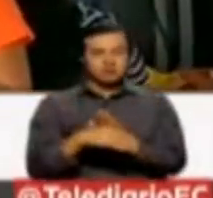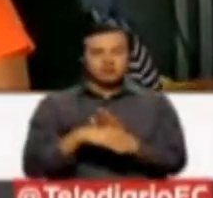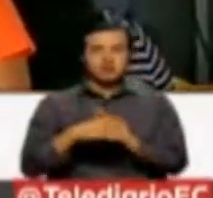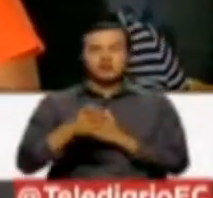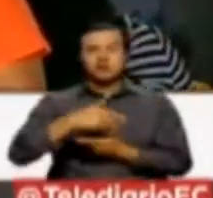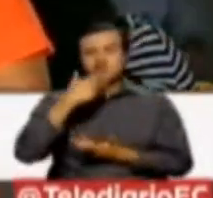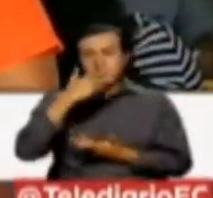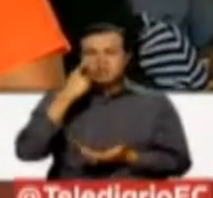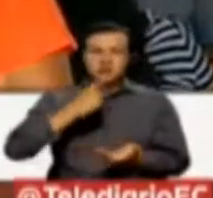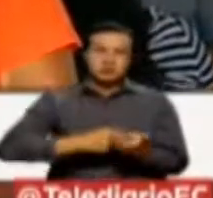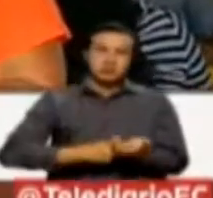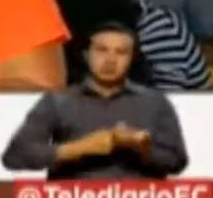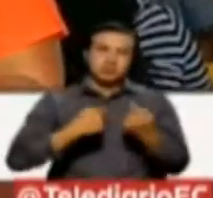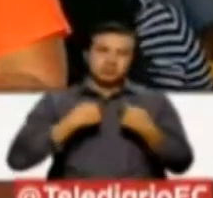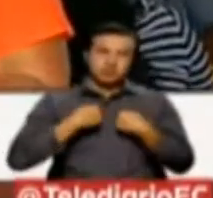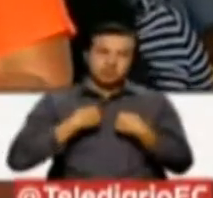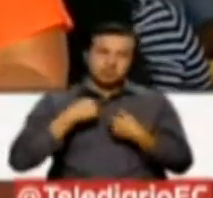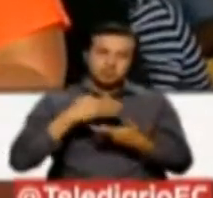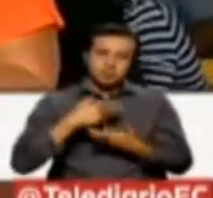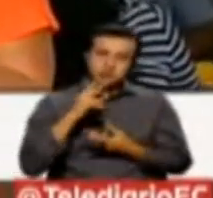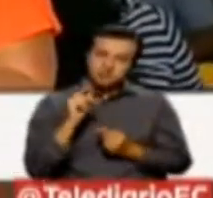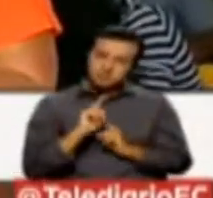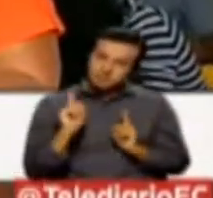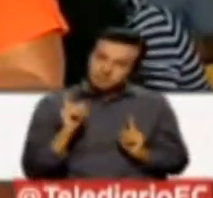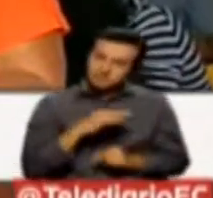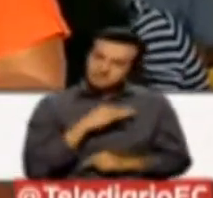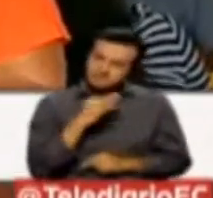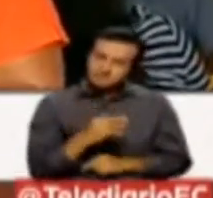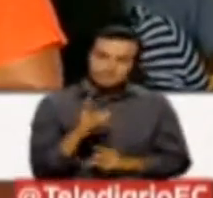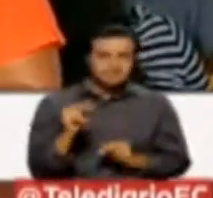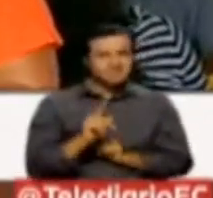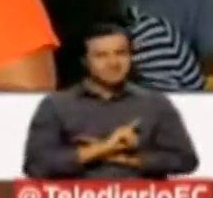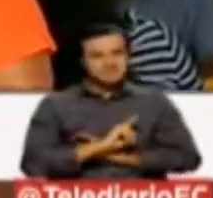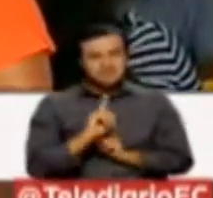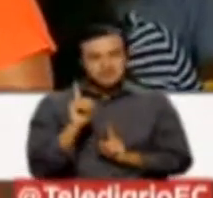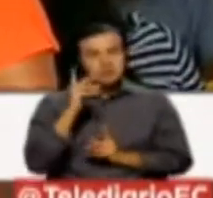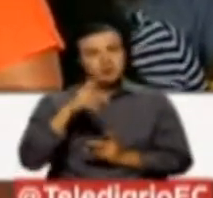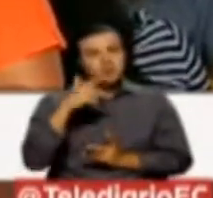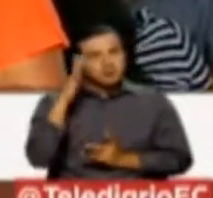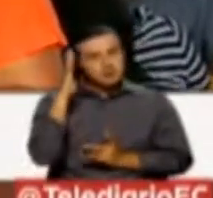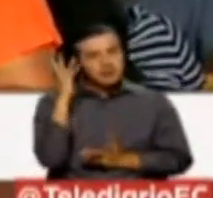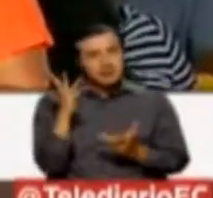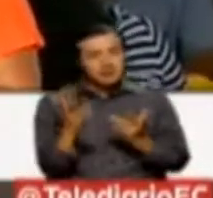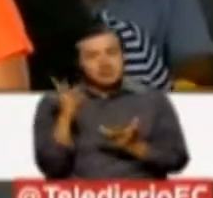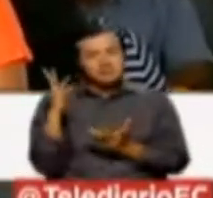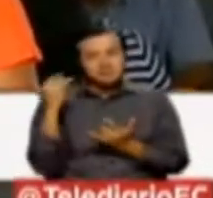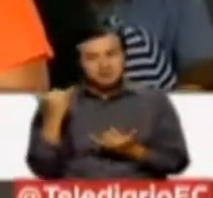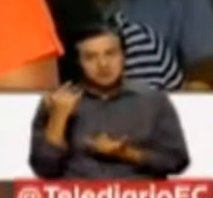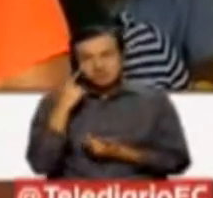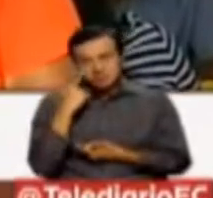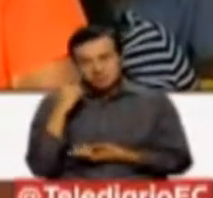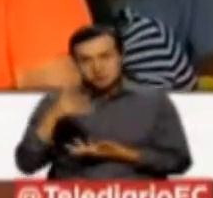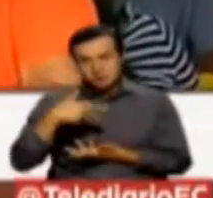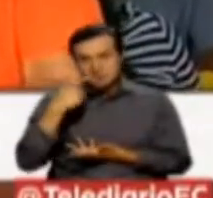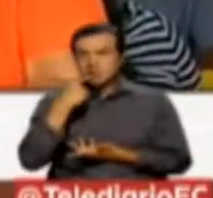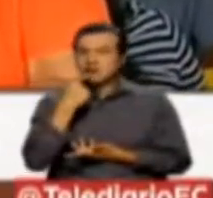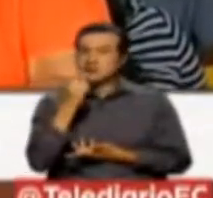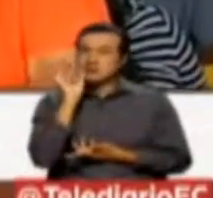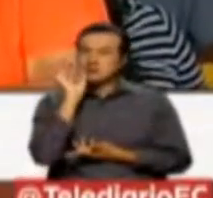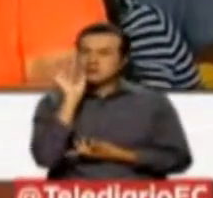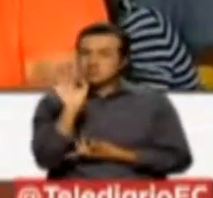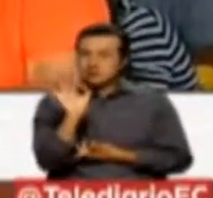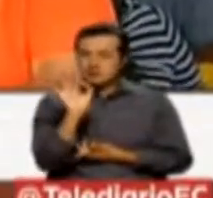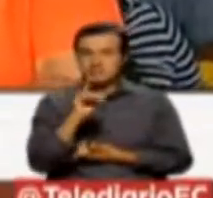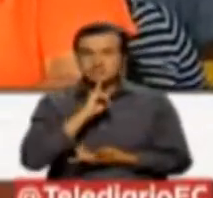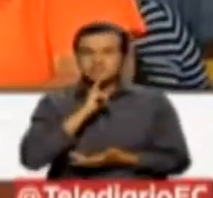de salchicha. Yo no degusto el caldo de salchicha, le soy sincero, porque no lo he probado, pero a lo mejor me anime a probar el suyo, porque me dicen que tiene un toquecito